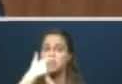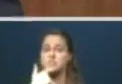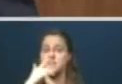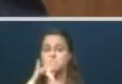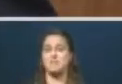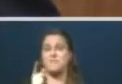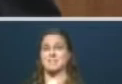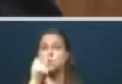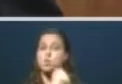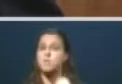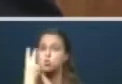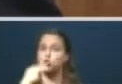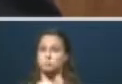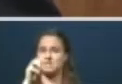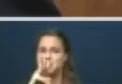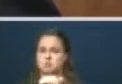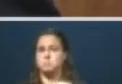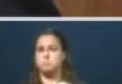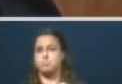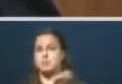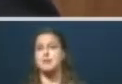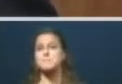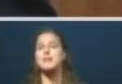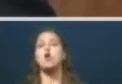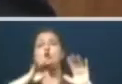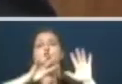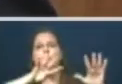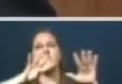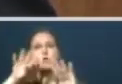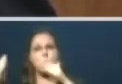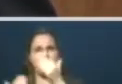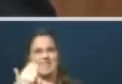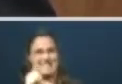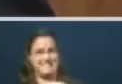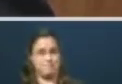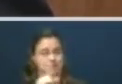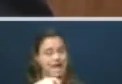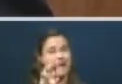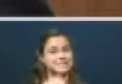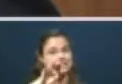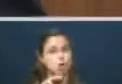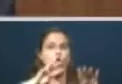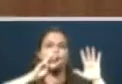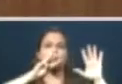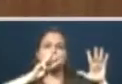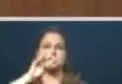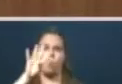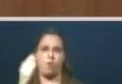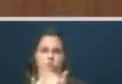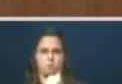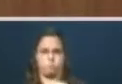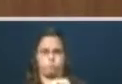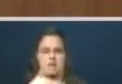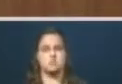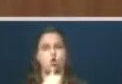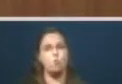de 2013 la de moda la demora media en españa era de 99 días en castilla y león' de 84 en toda la serie histórica nuestra